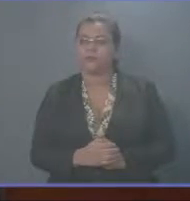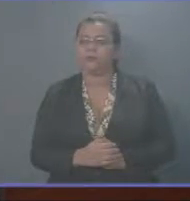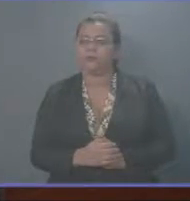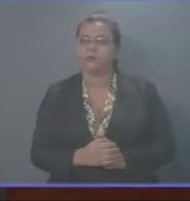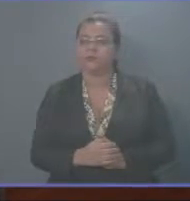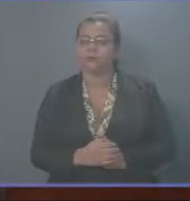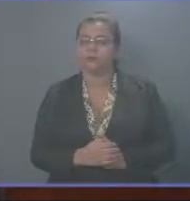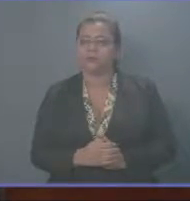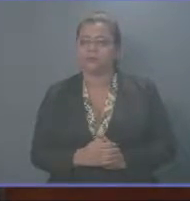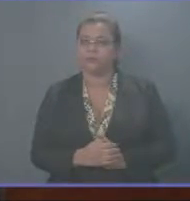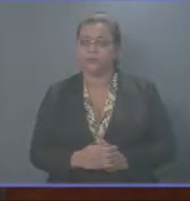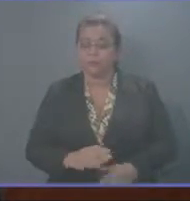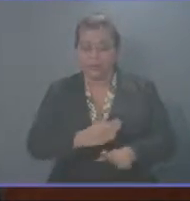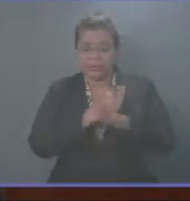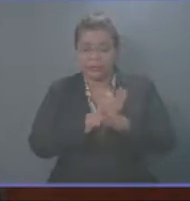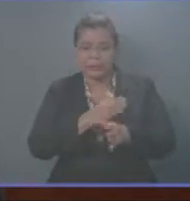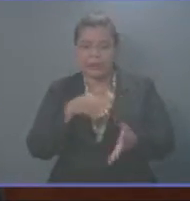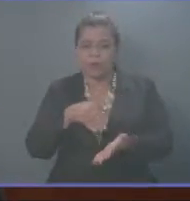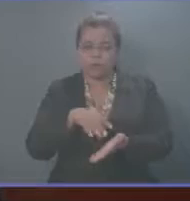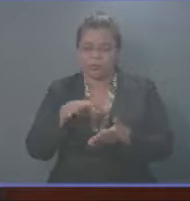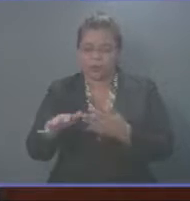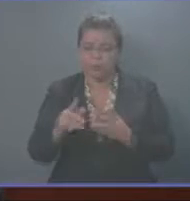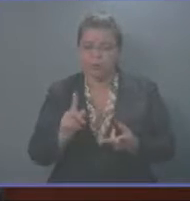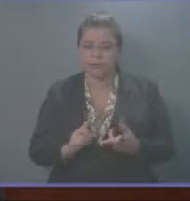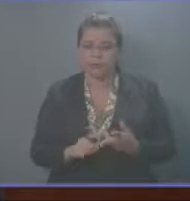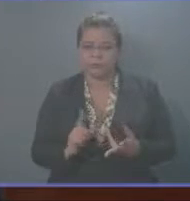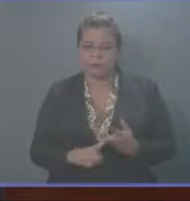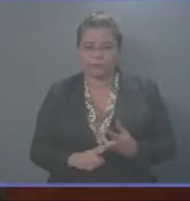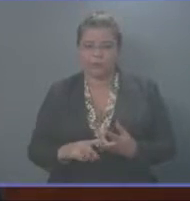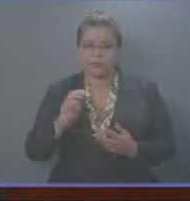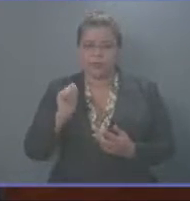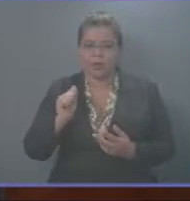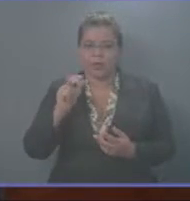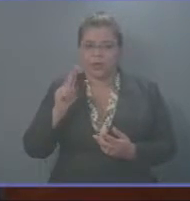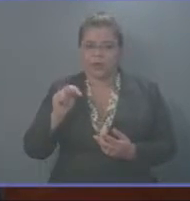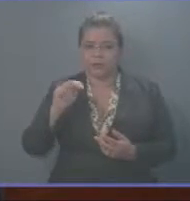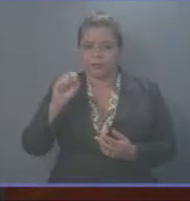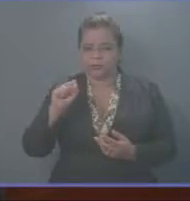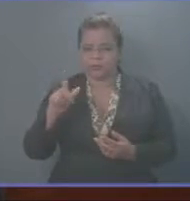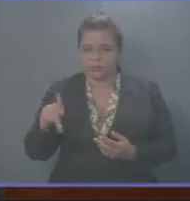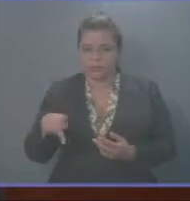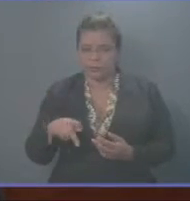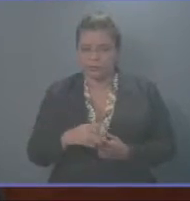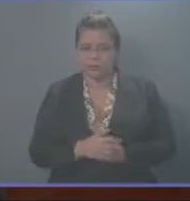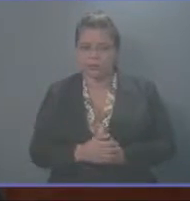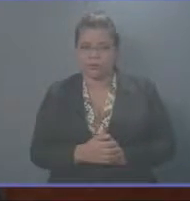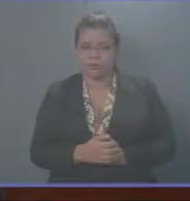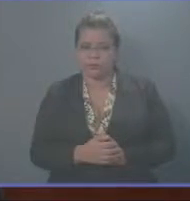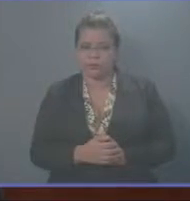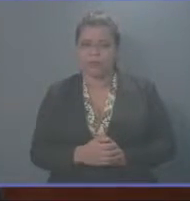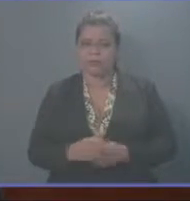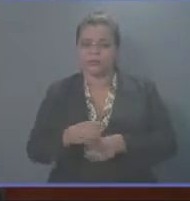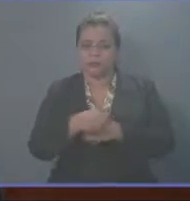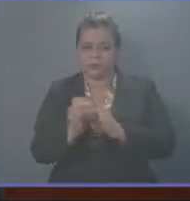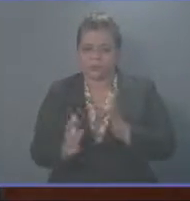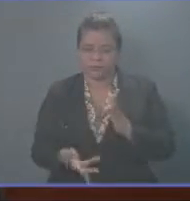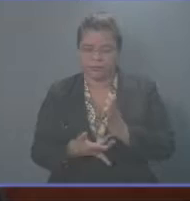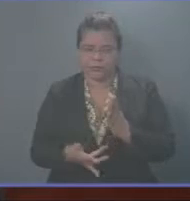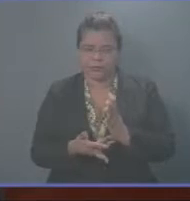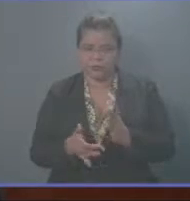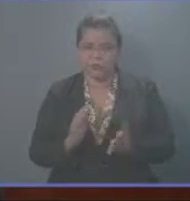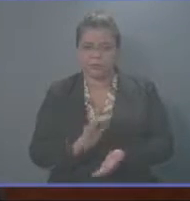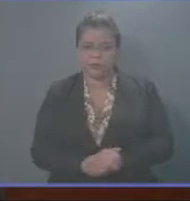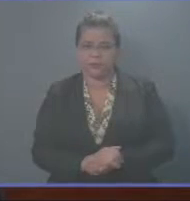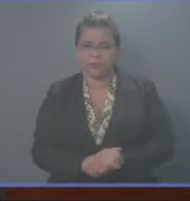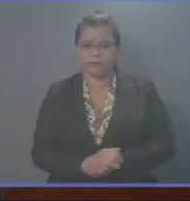Inspectoría General de Seguridad Pública, Academia Nacional de Seguridad Pública, Unidad Técnica Ejecutiva